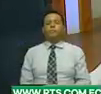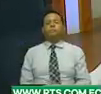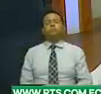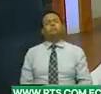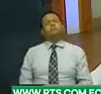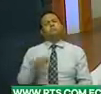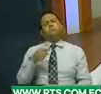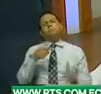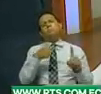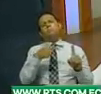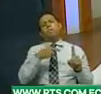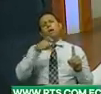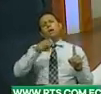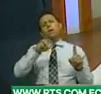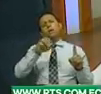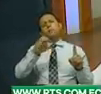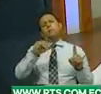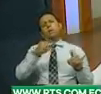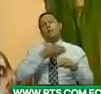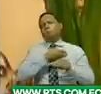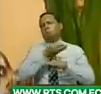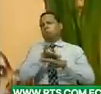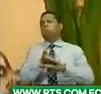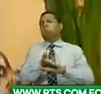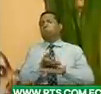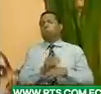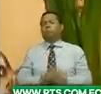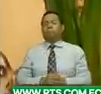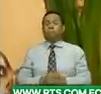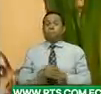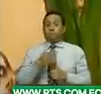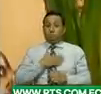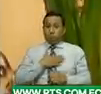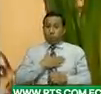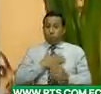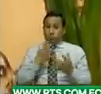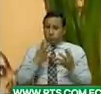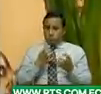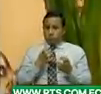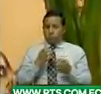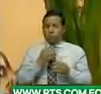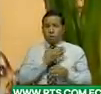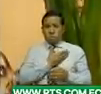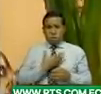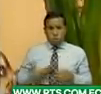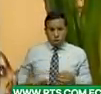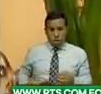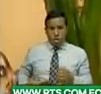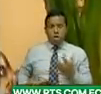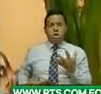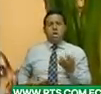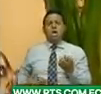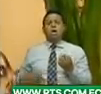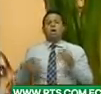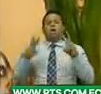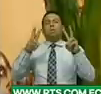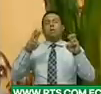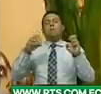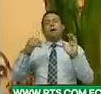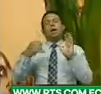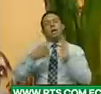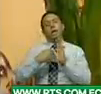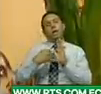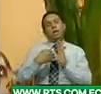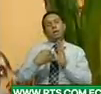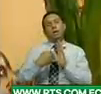Ahora veamos sus principales propuestas. La iniciativa de renta básica de emergencia, que lo que